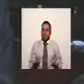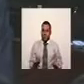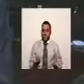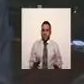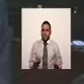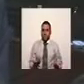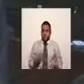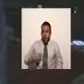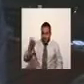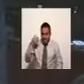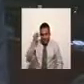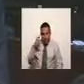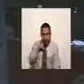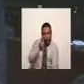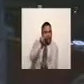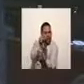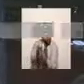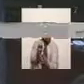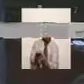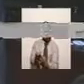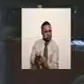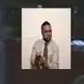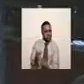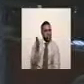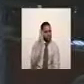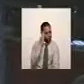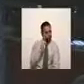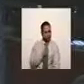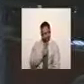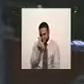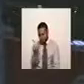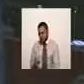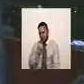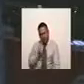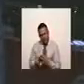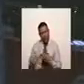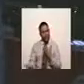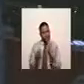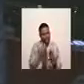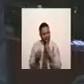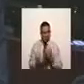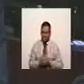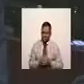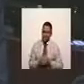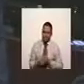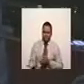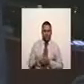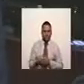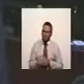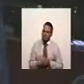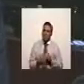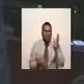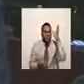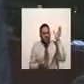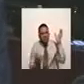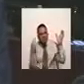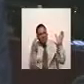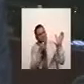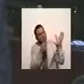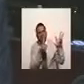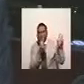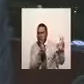de conocerlo bastante, de compartir con él, intercambiar conceptos sobre el país